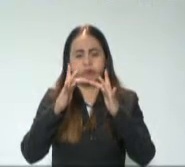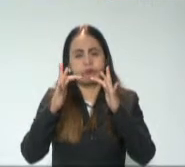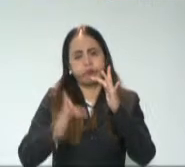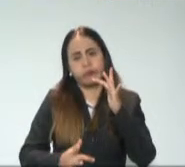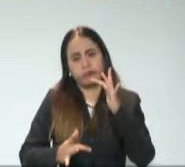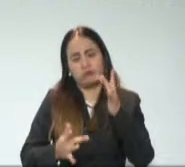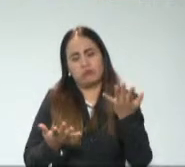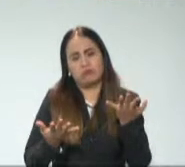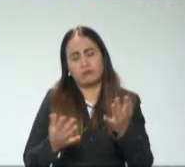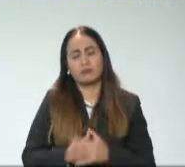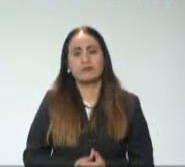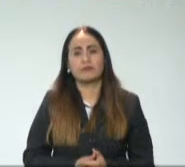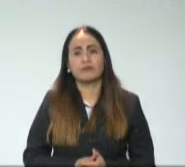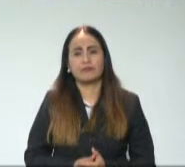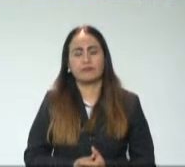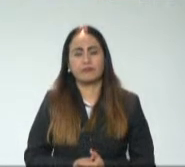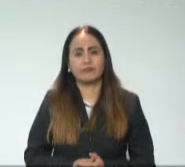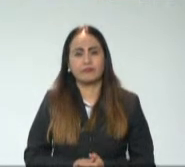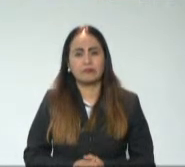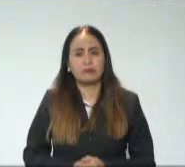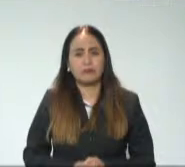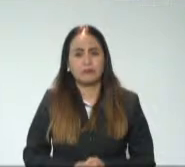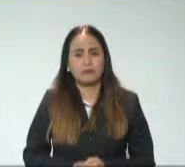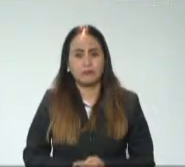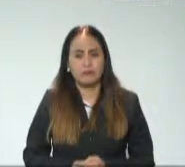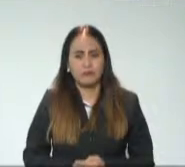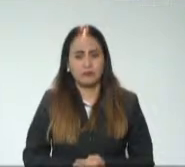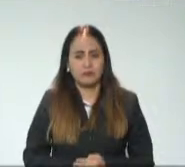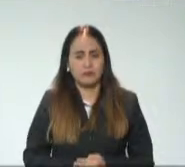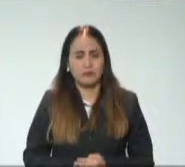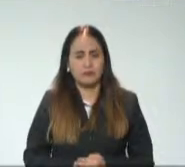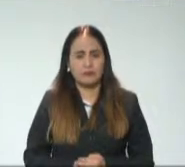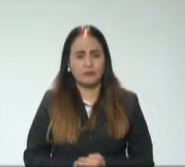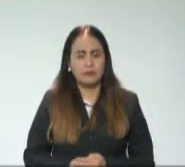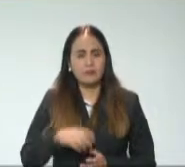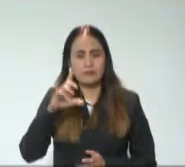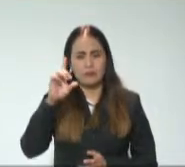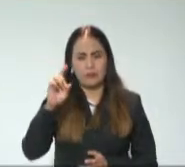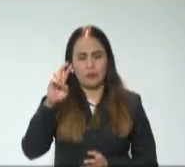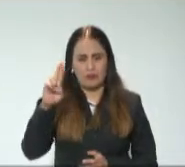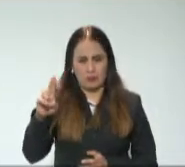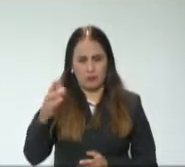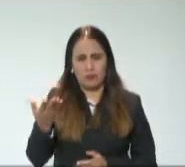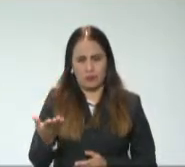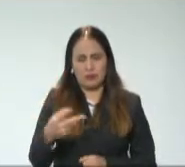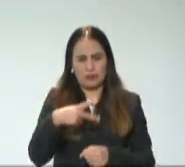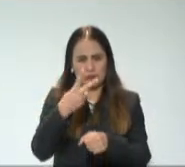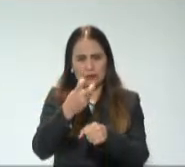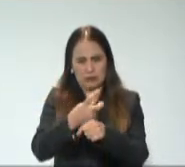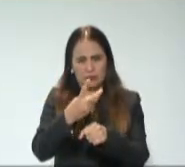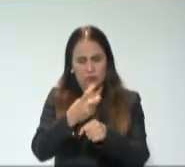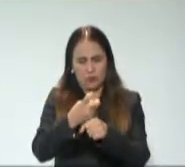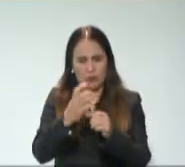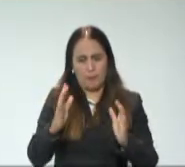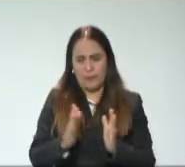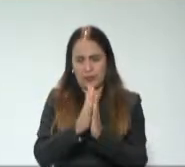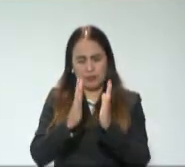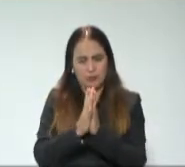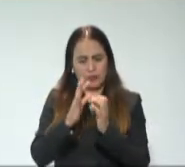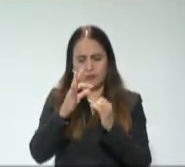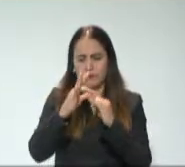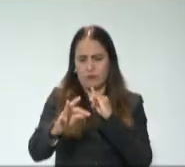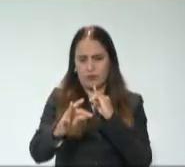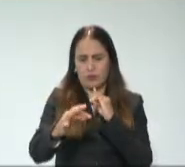bueno son Okay este entonces este doctor segunda y última participación a manera de